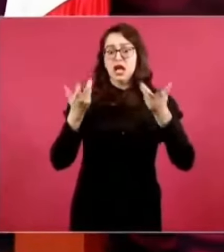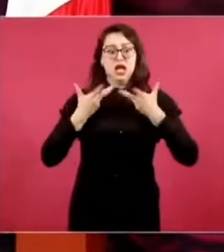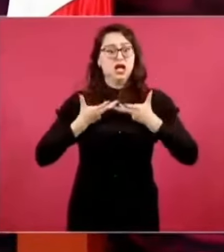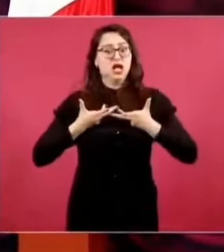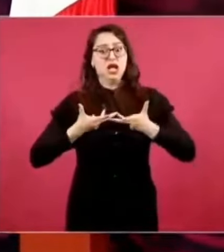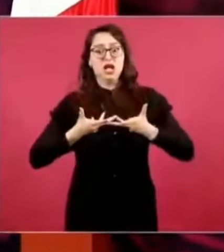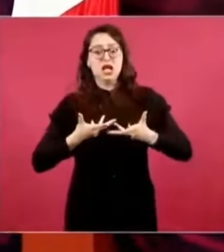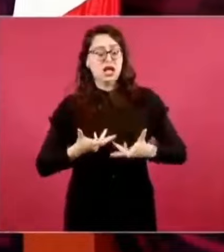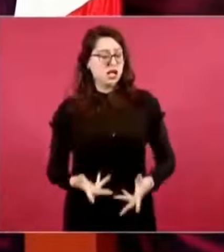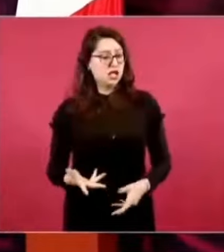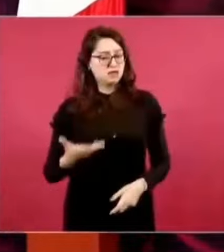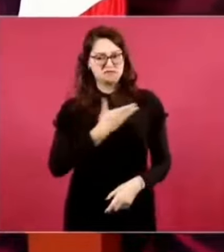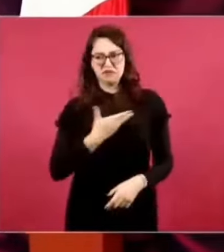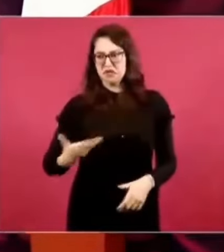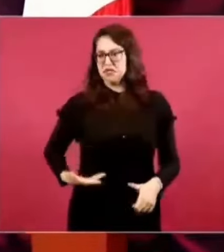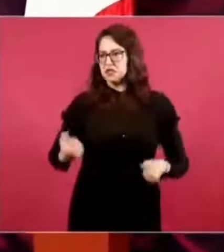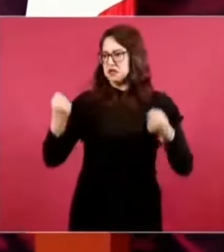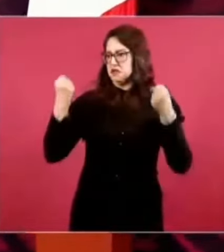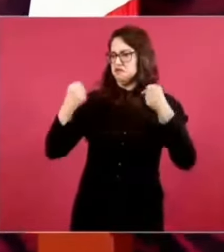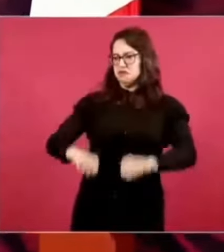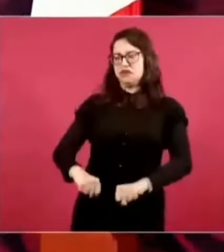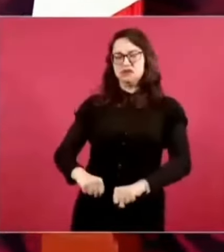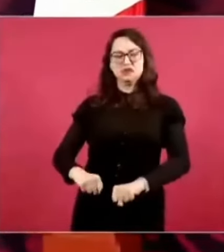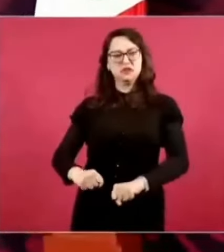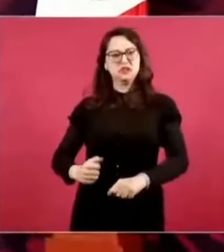el predominio de la violencia,